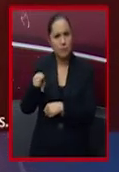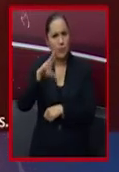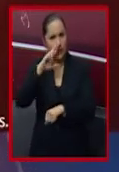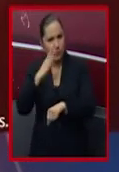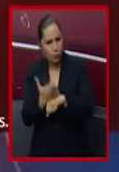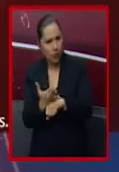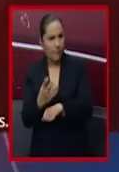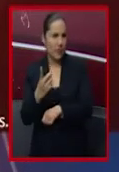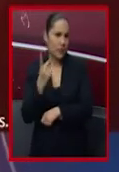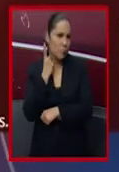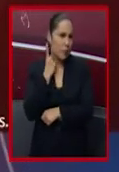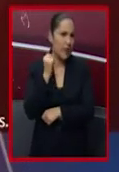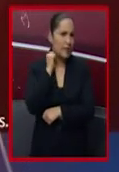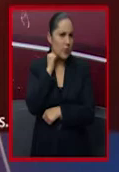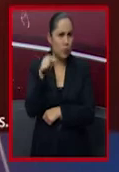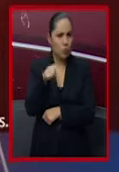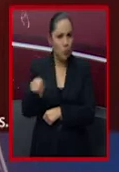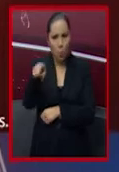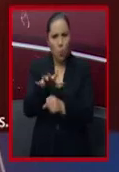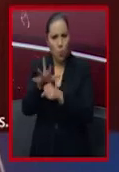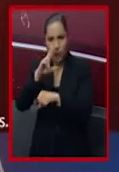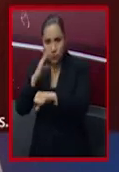IFT en esta materia.